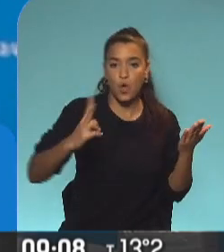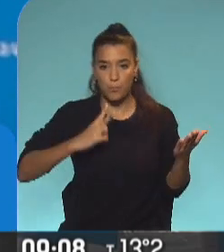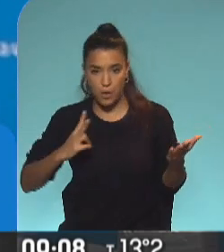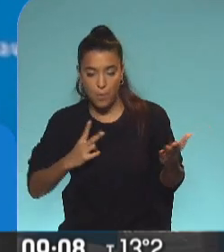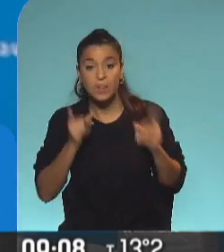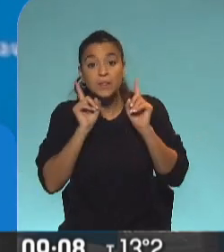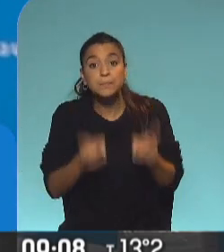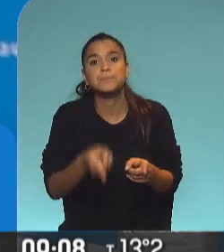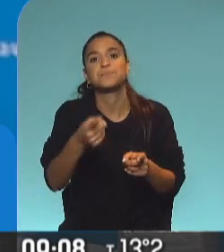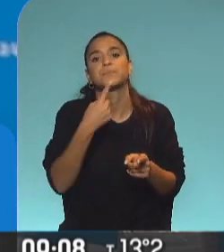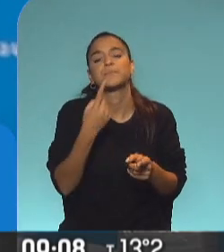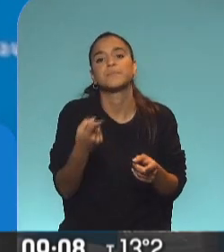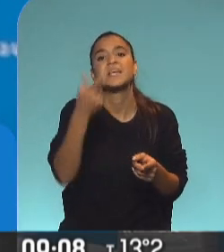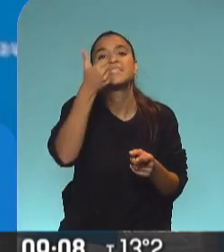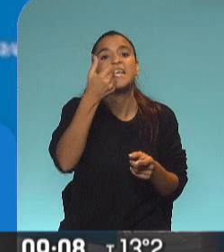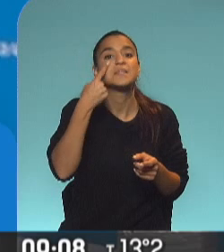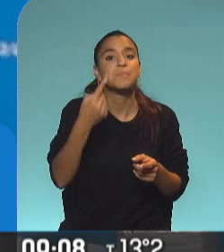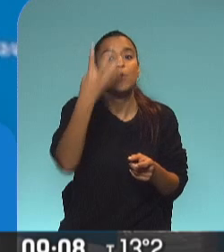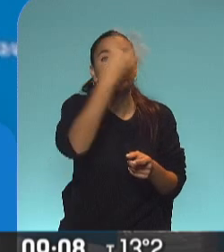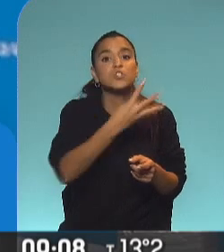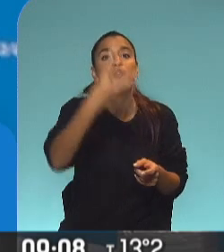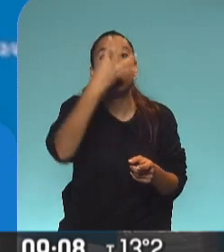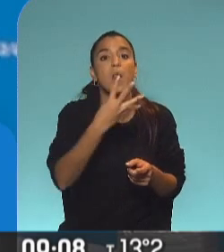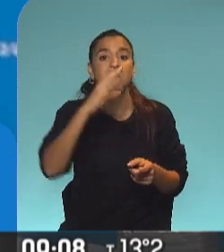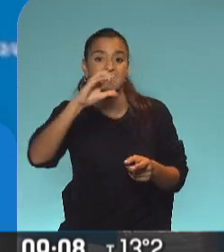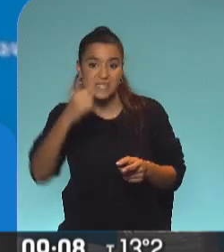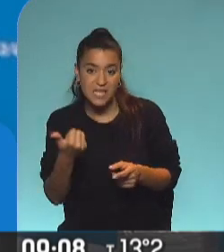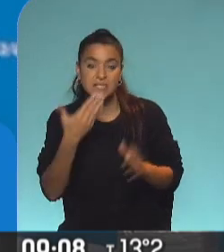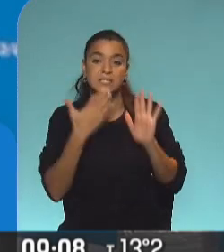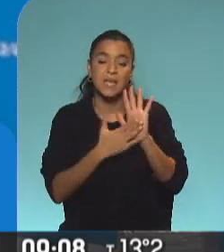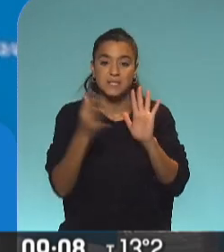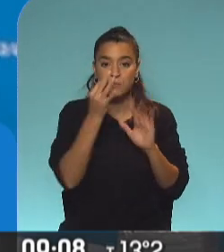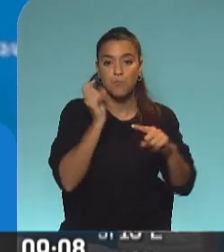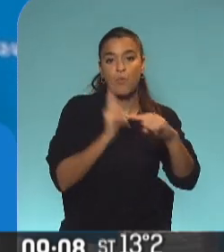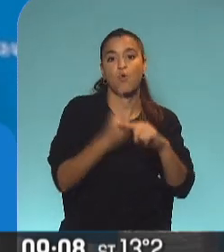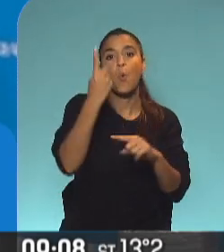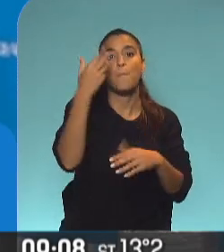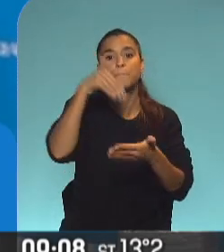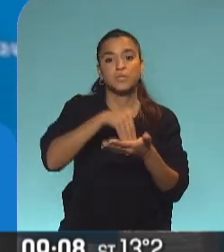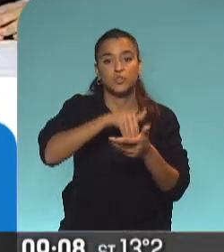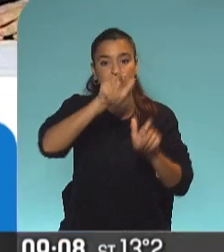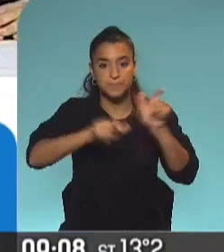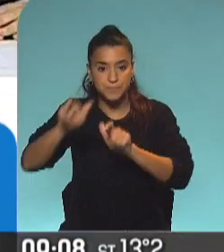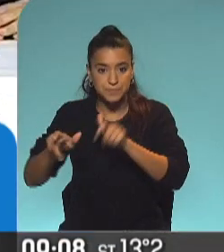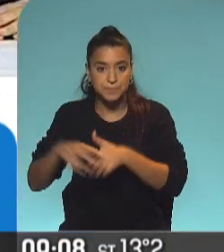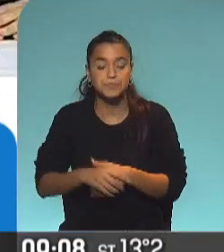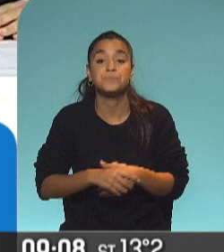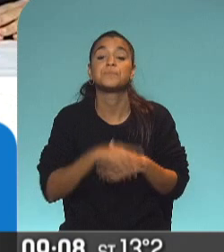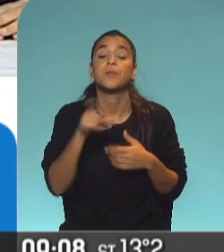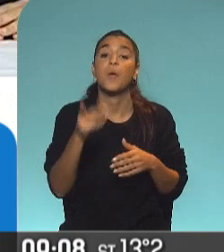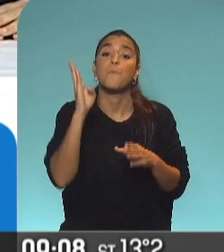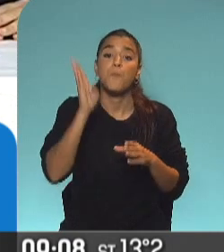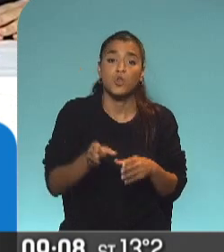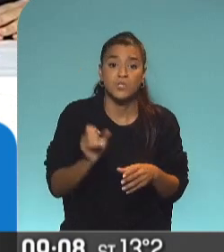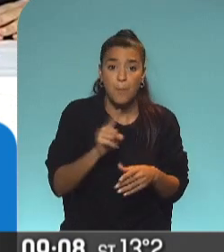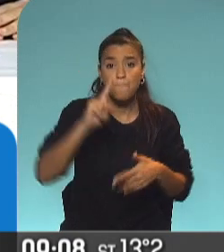permite alcanzar un valor de 6.446 test por millón de habitantes en nuestro país. El